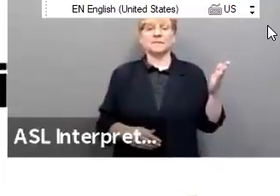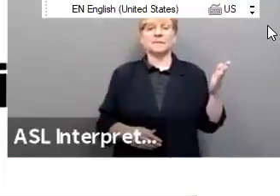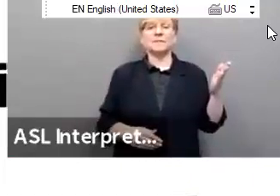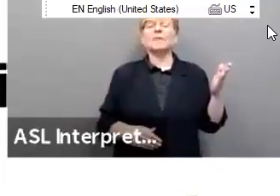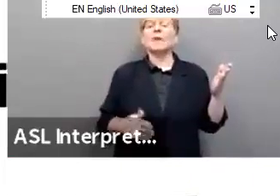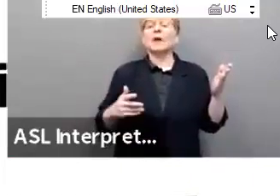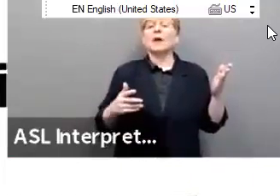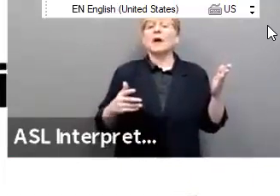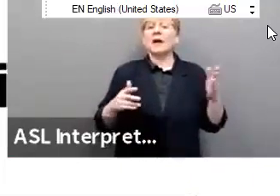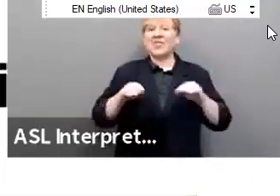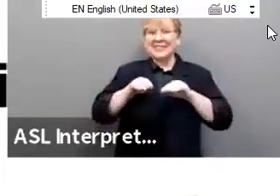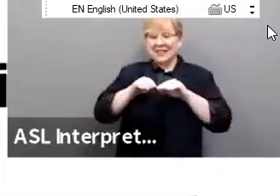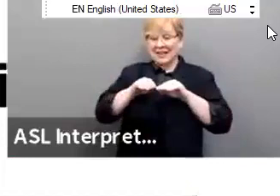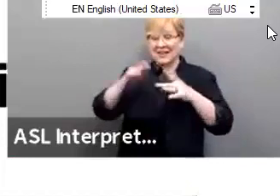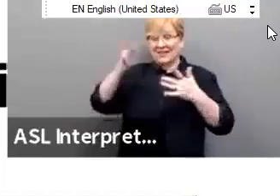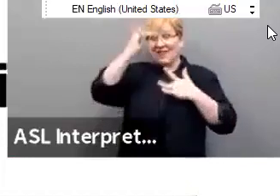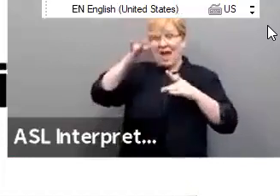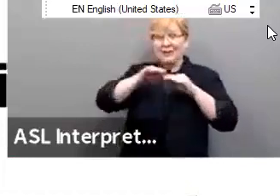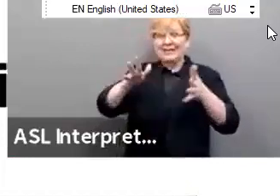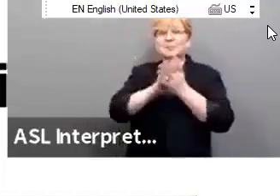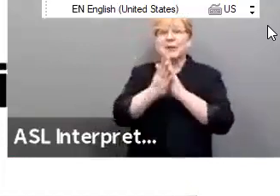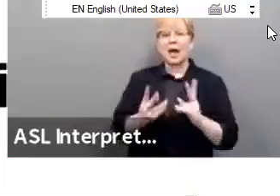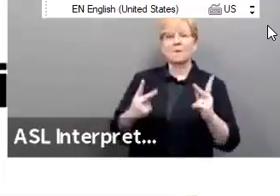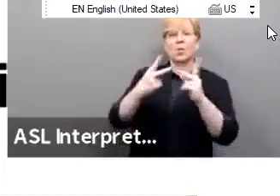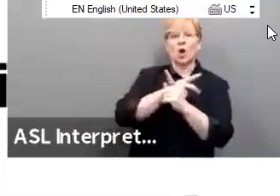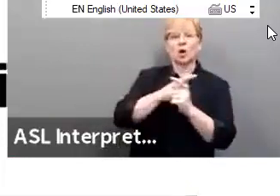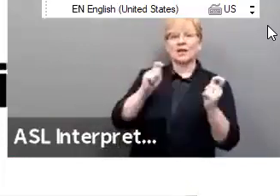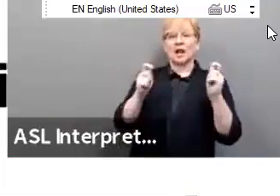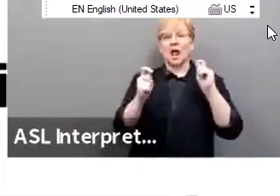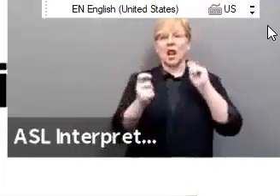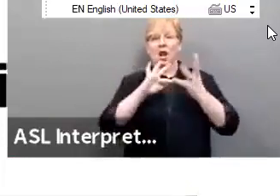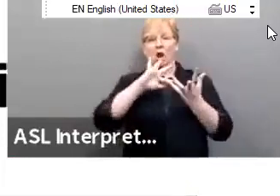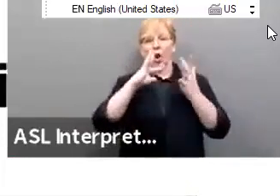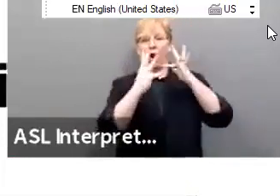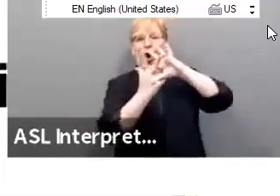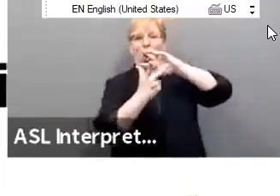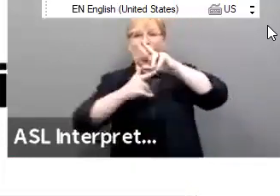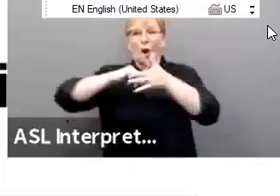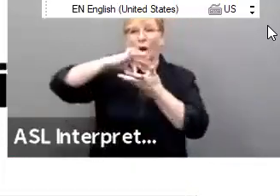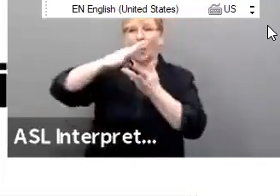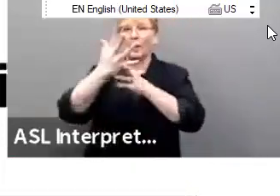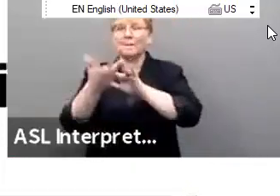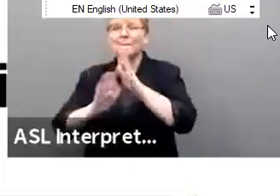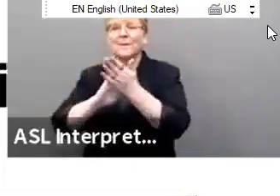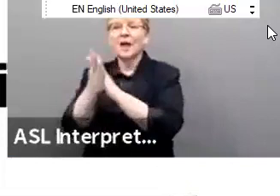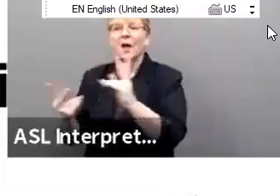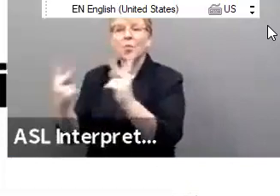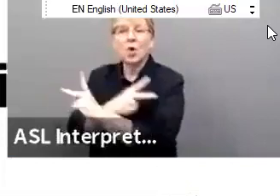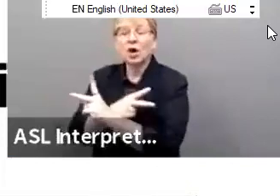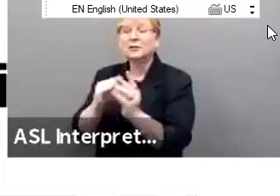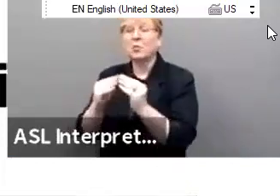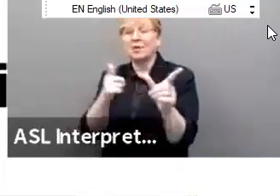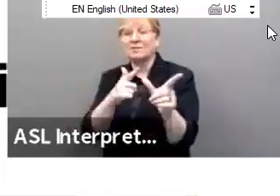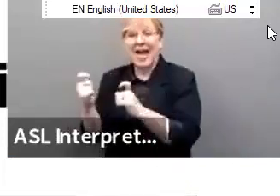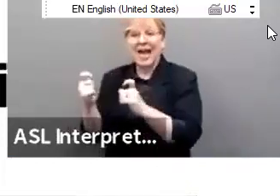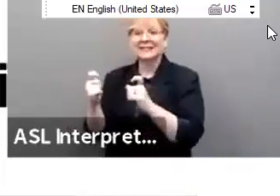se indica que se infligen daños a los niños si utilizan cubrebocas. Quiero decirles que la